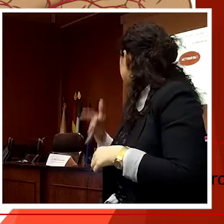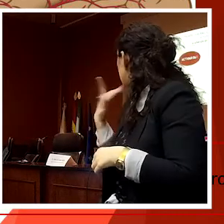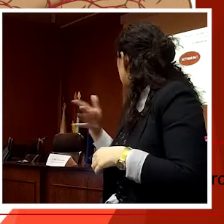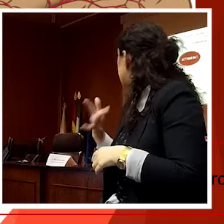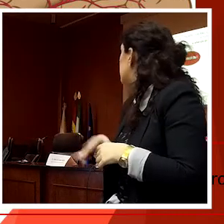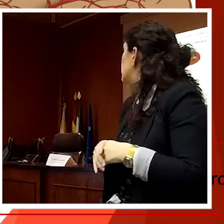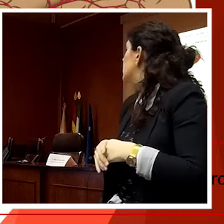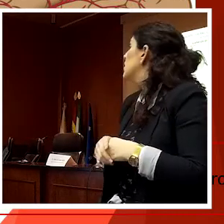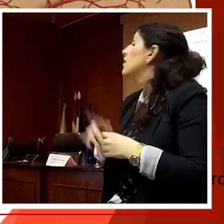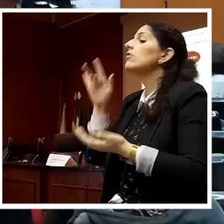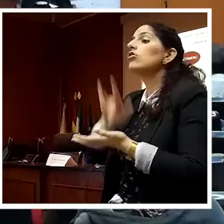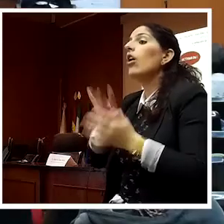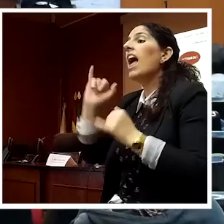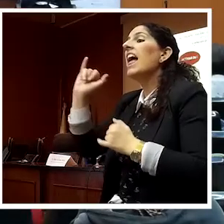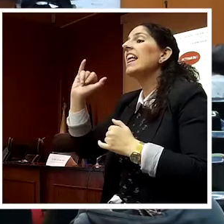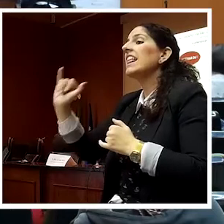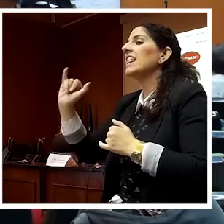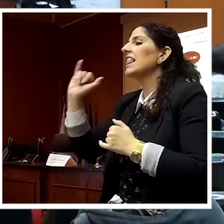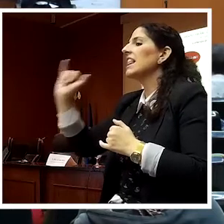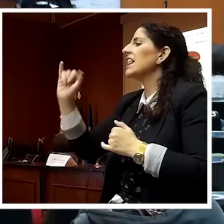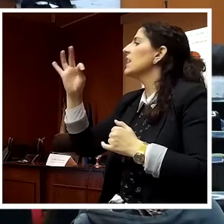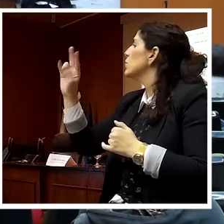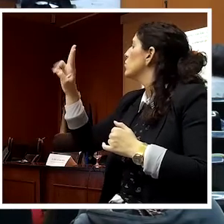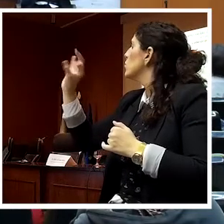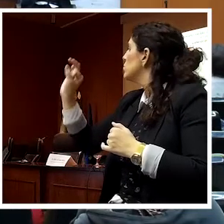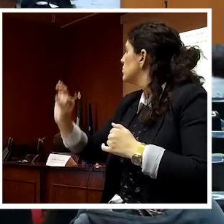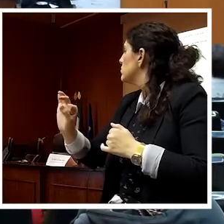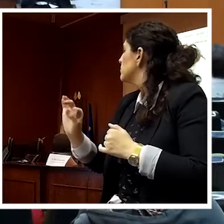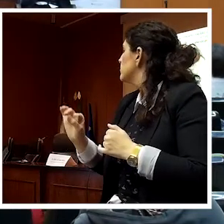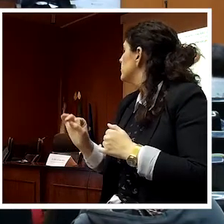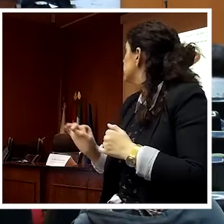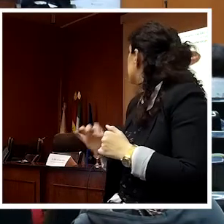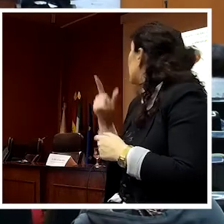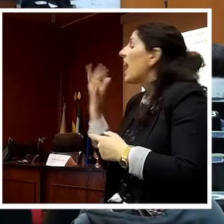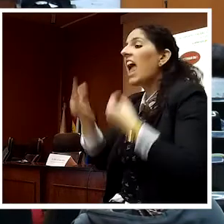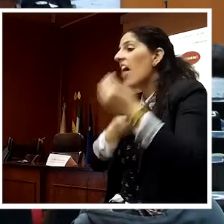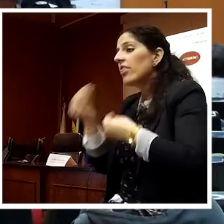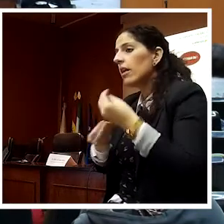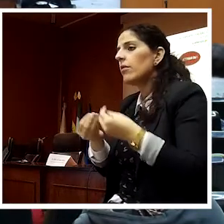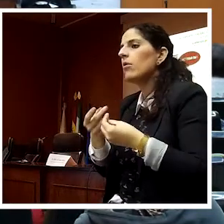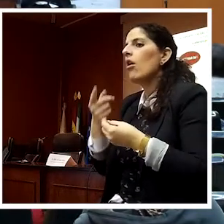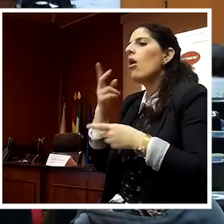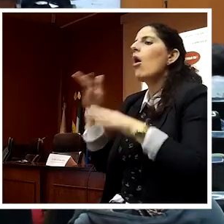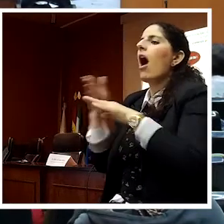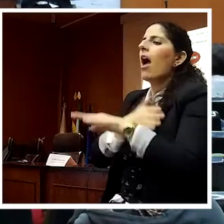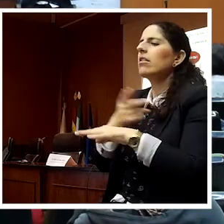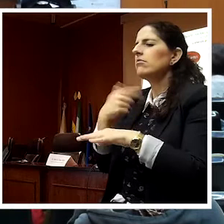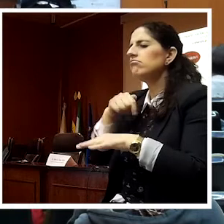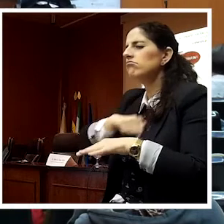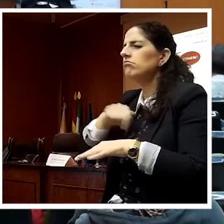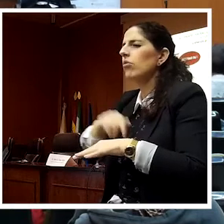¿Qué hacemos con el ictus? ¿Cómo podemos ayudar en el ictus? Bueno, pues lo mejor es sospecharlo. ¿Cómo sospechamos un